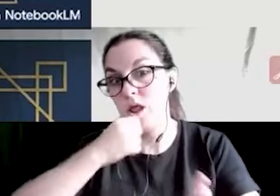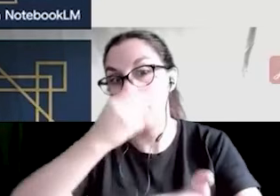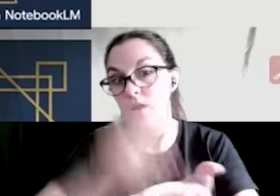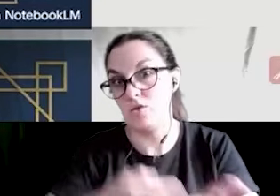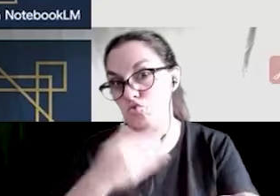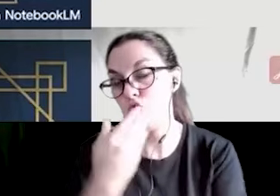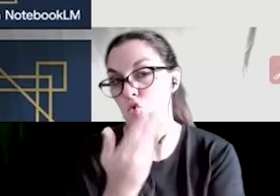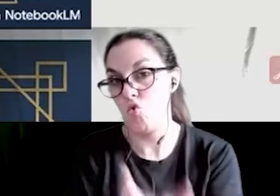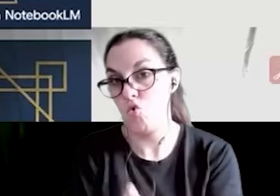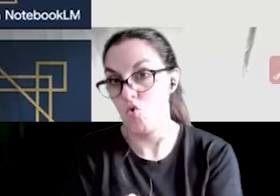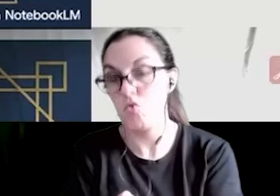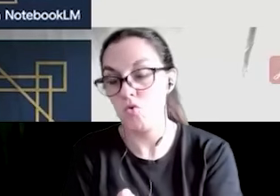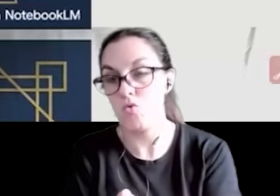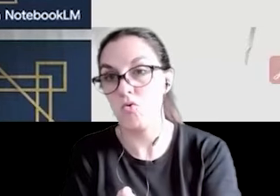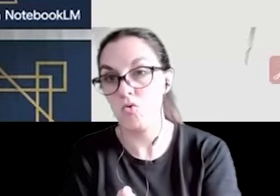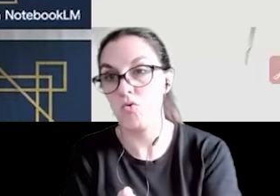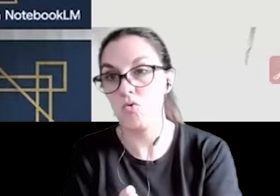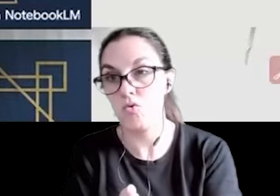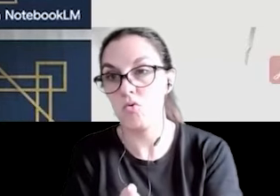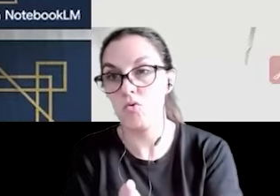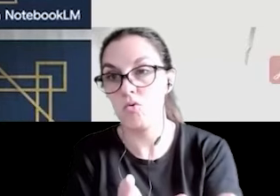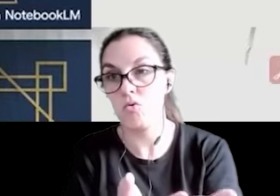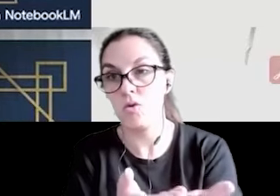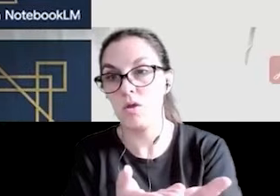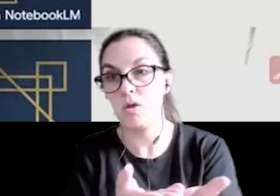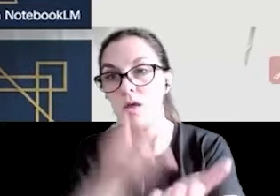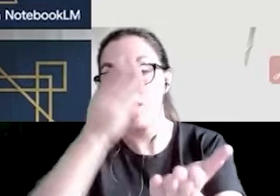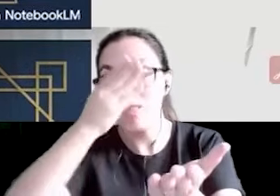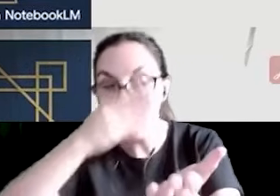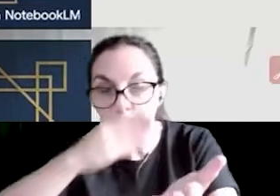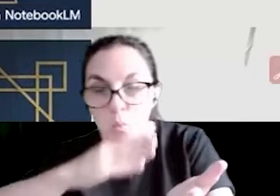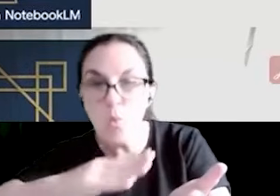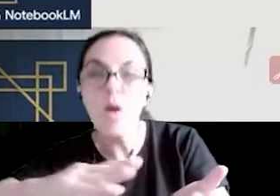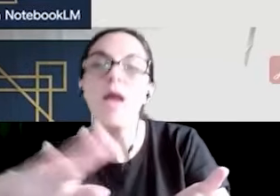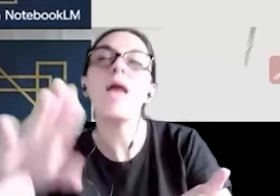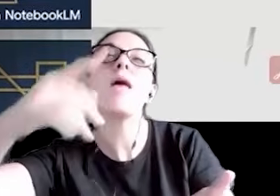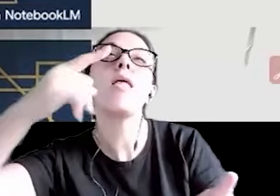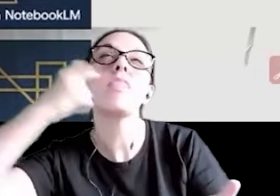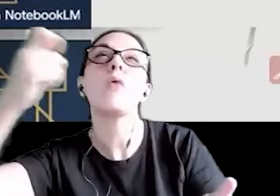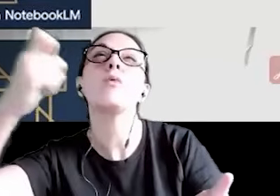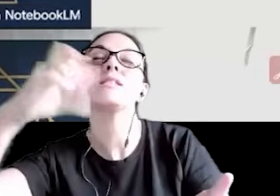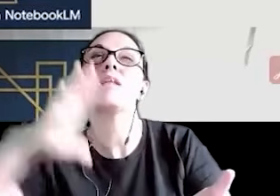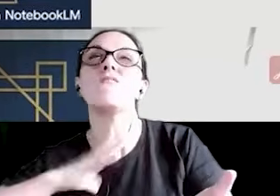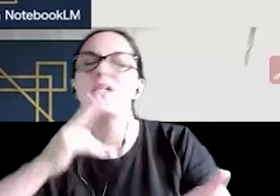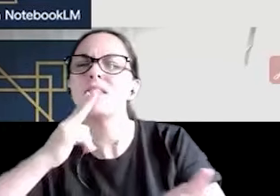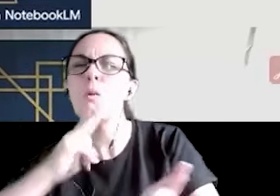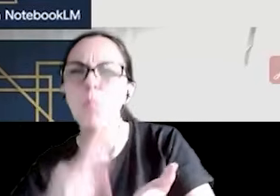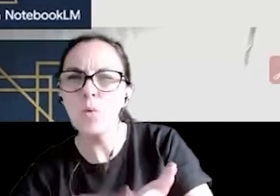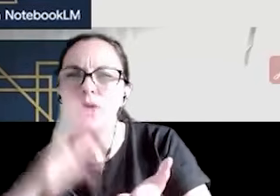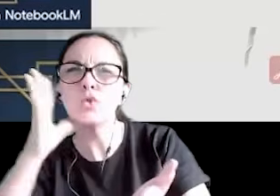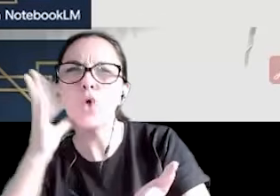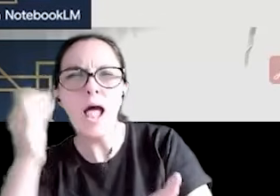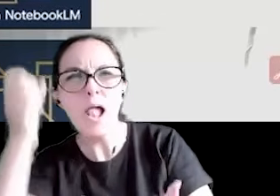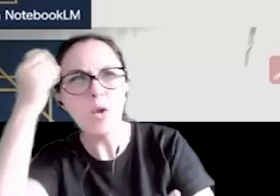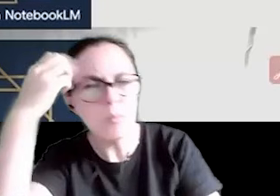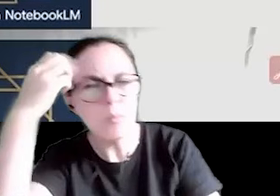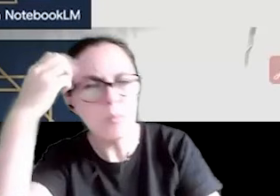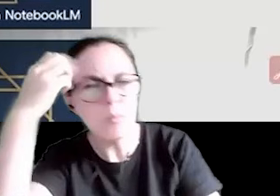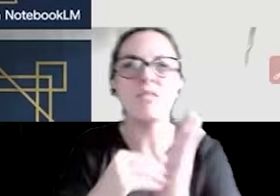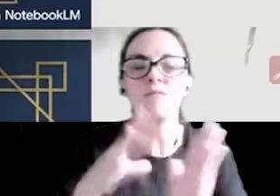quizás a posteriori se da cuenta de que tiene que incorporar algún impuesto, si lo hace antes de una orden de